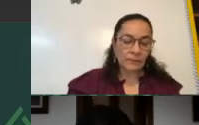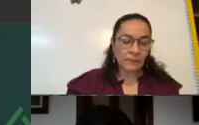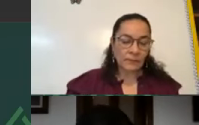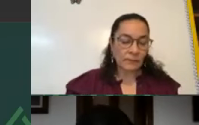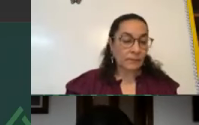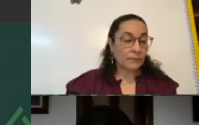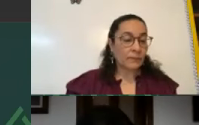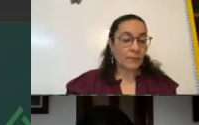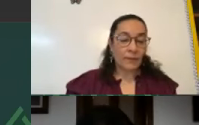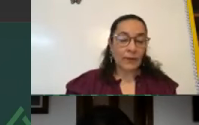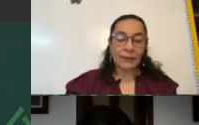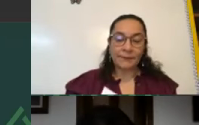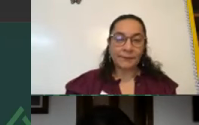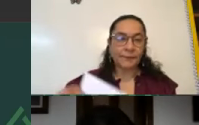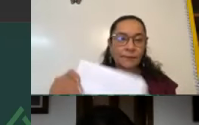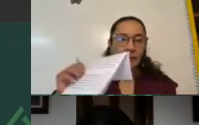mismas.